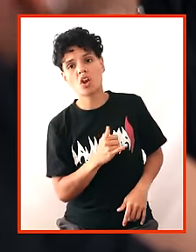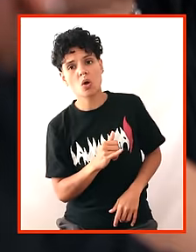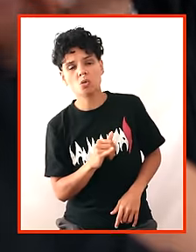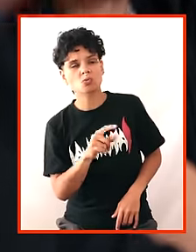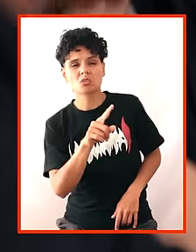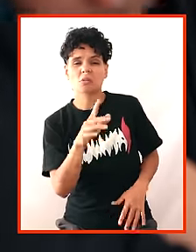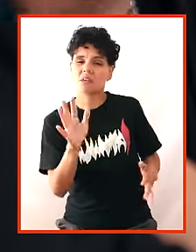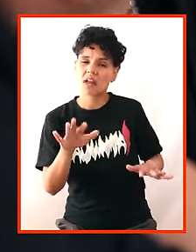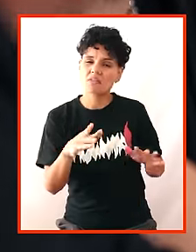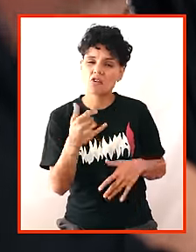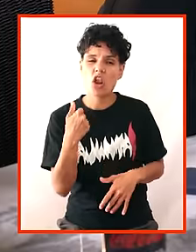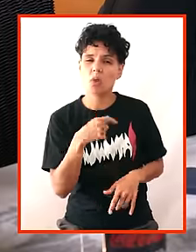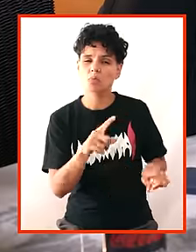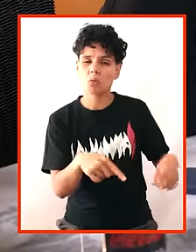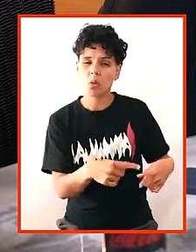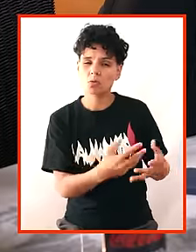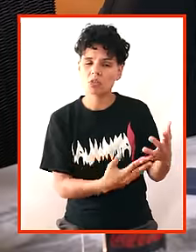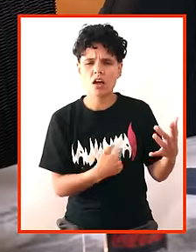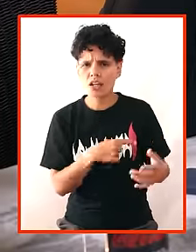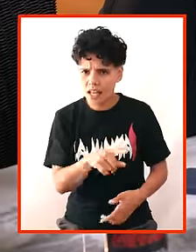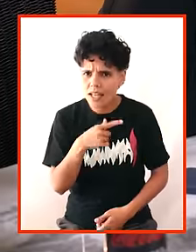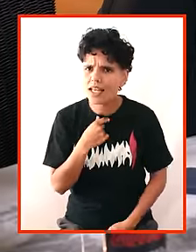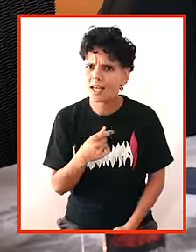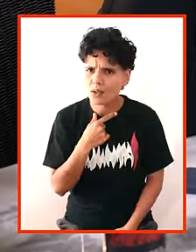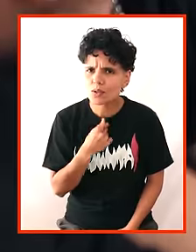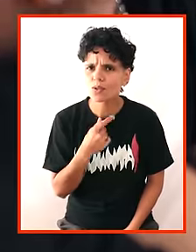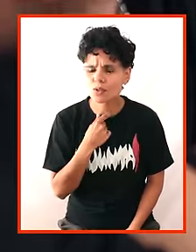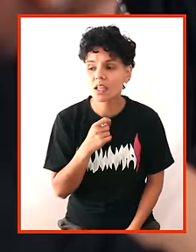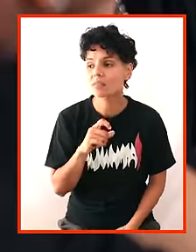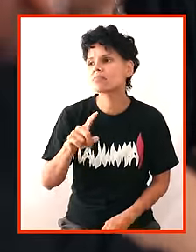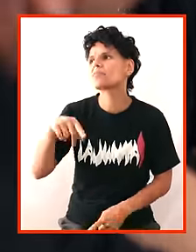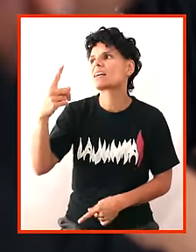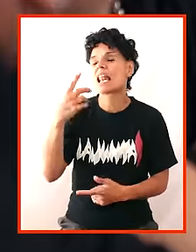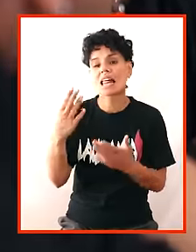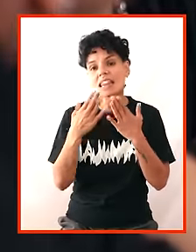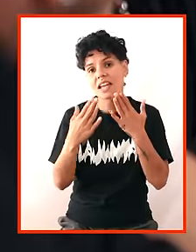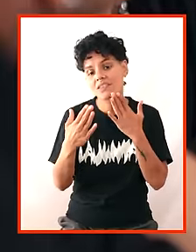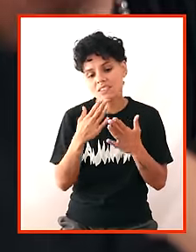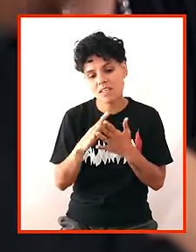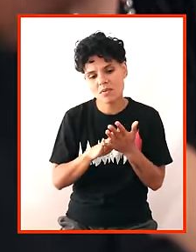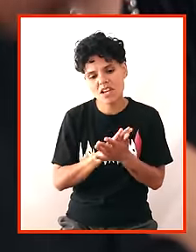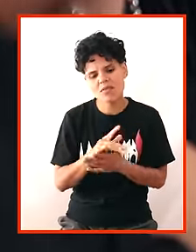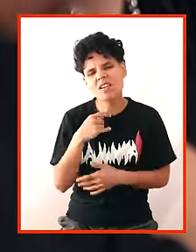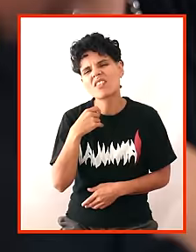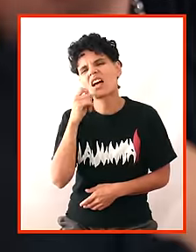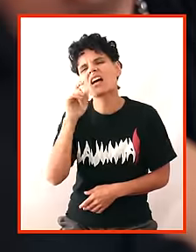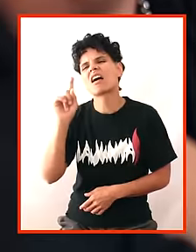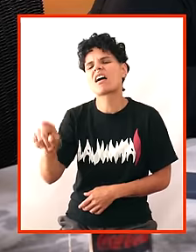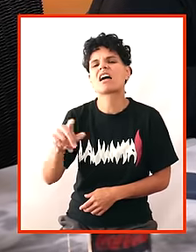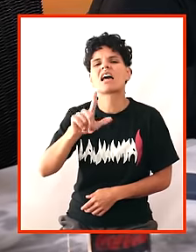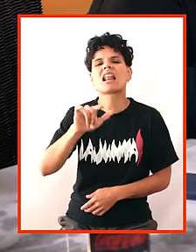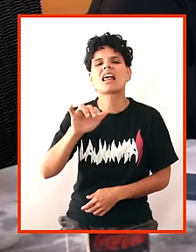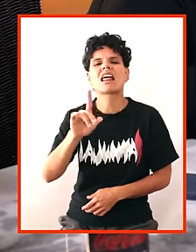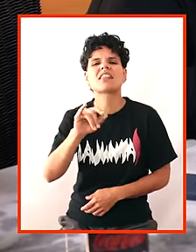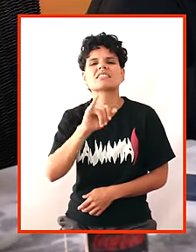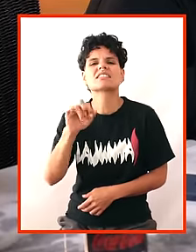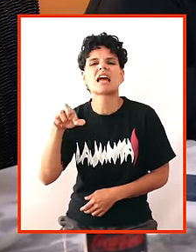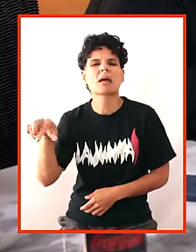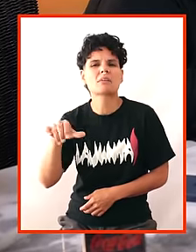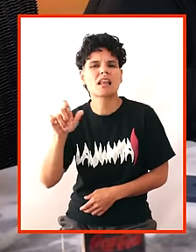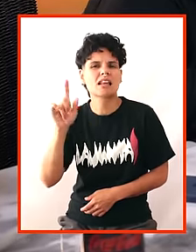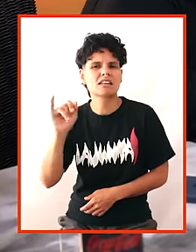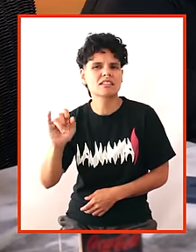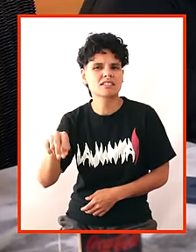gusta. O sea, igual. Como uno podría decir que en la entrevista a lo mejor le puede tirar mierda al Zeppelin y todo, pero igual le encanta. Le gusta